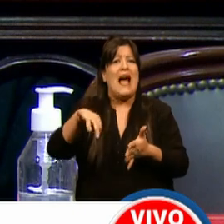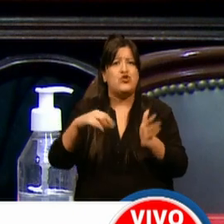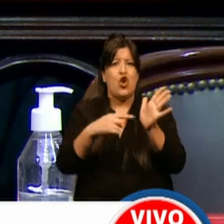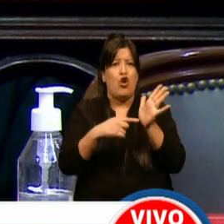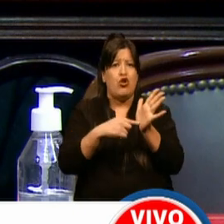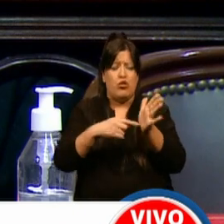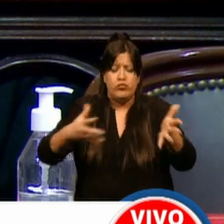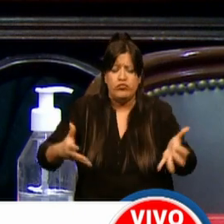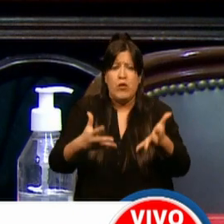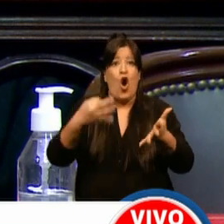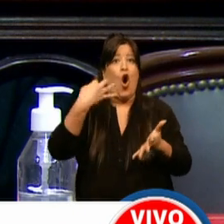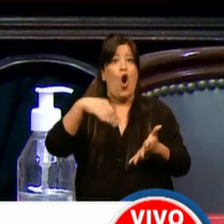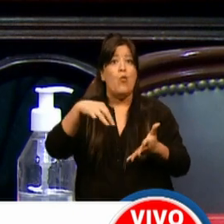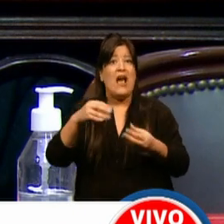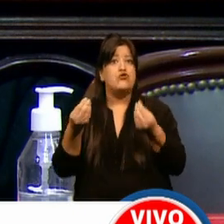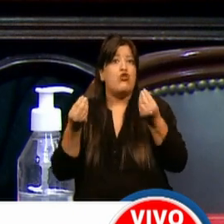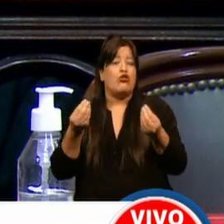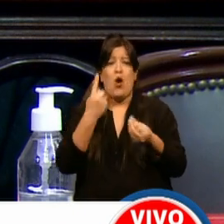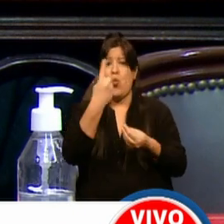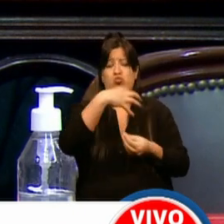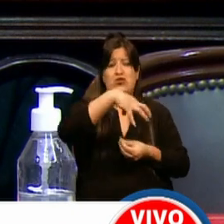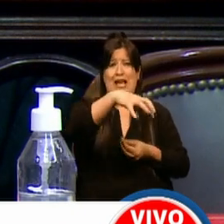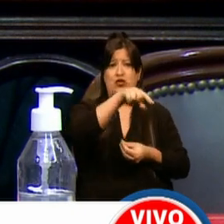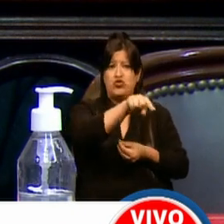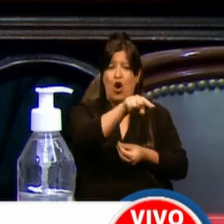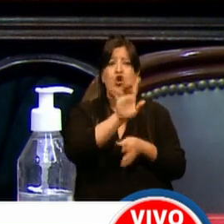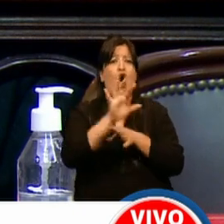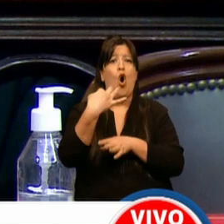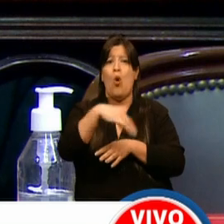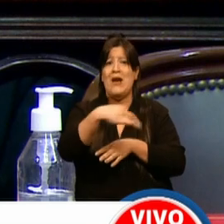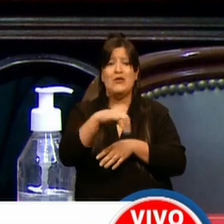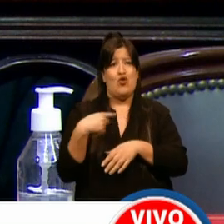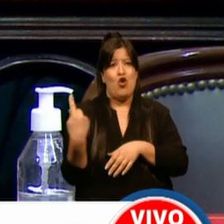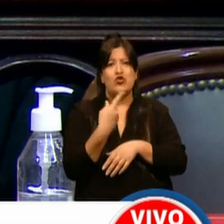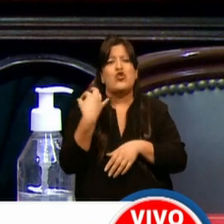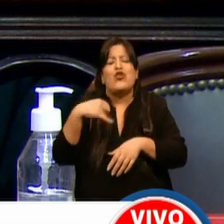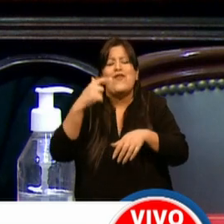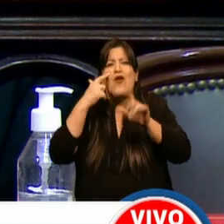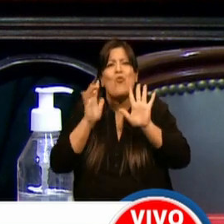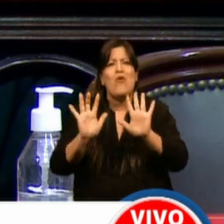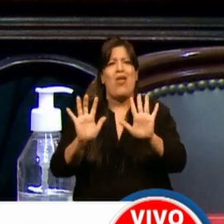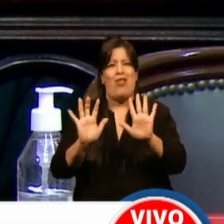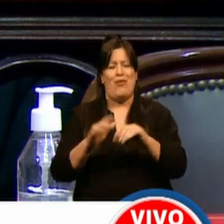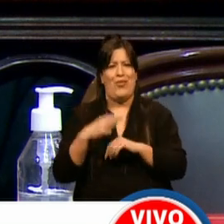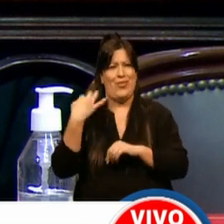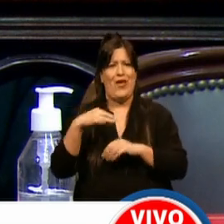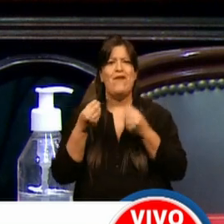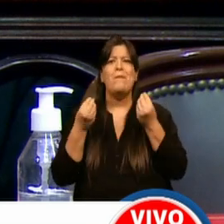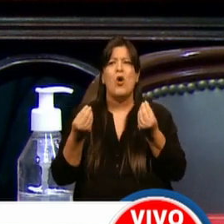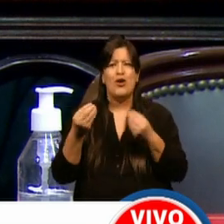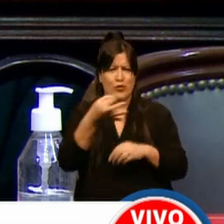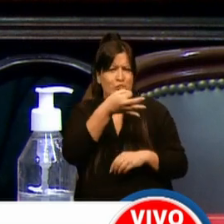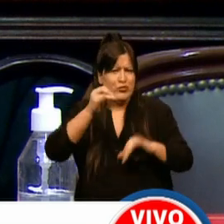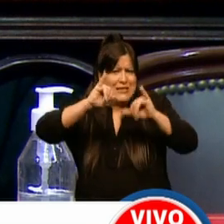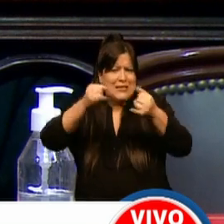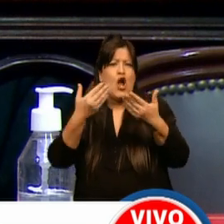generando la obligación sobre un sector en donde nosotros tenemos que ser muy cuidadosos porque es cierto que